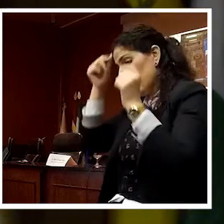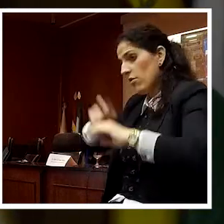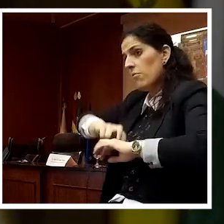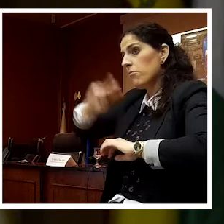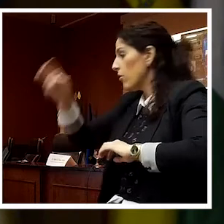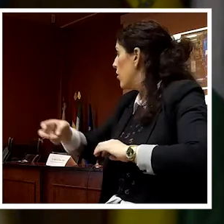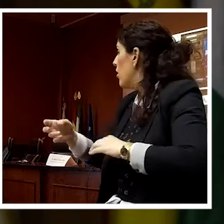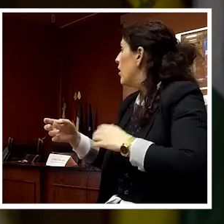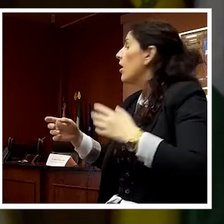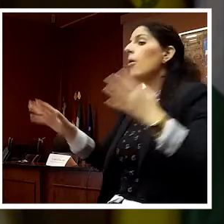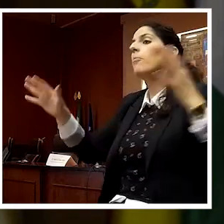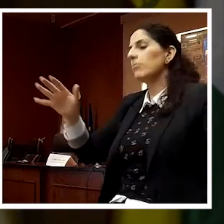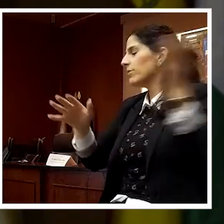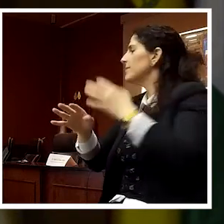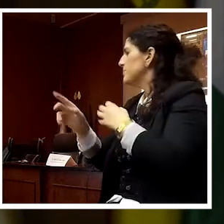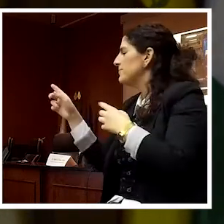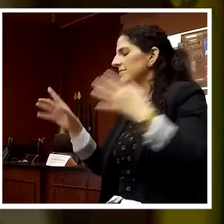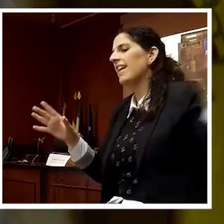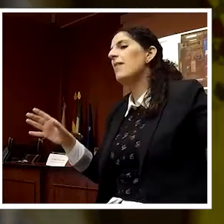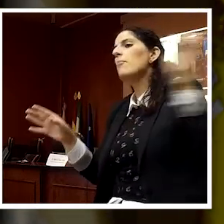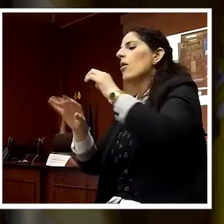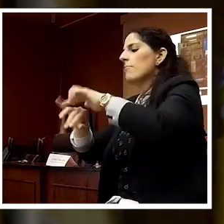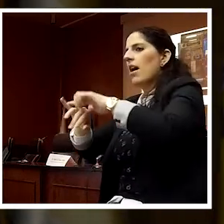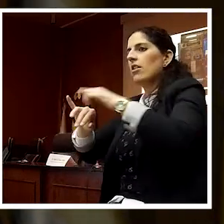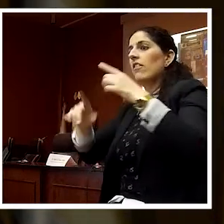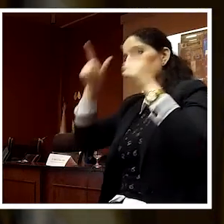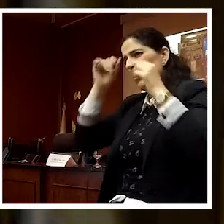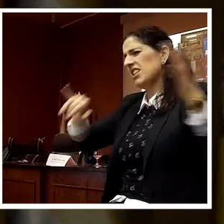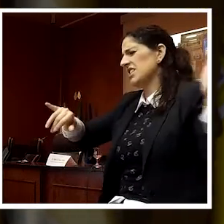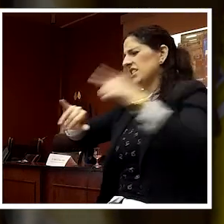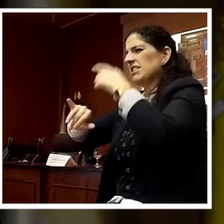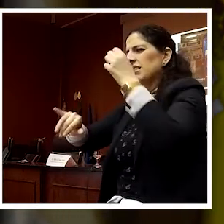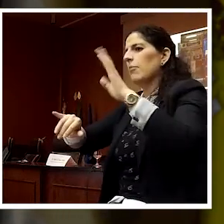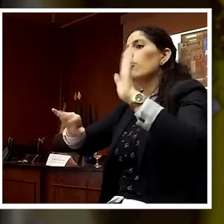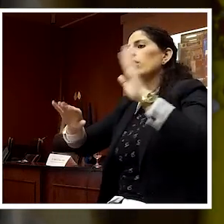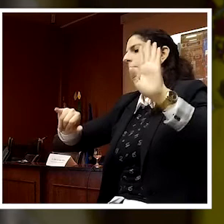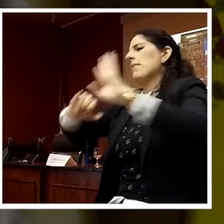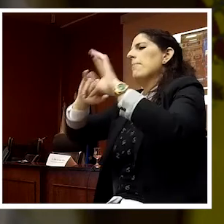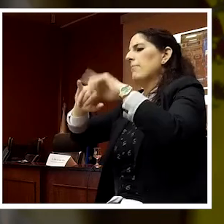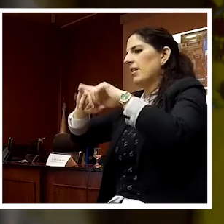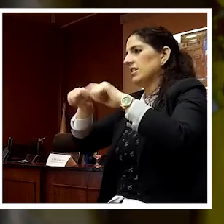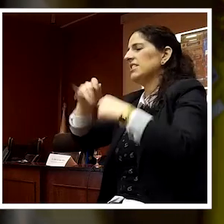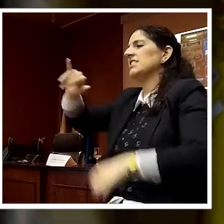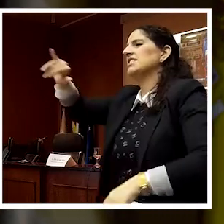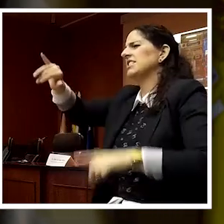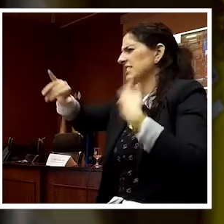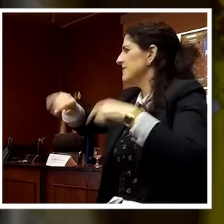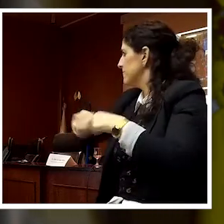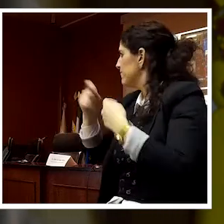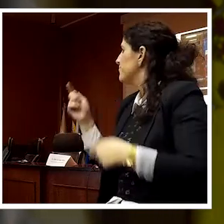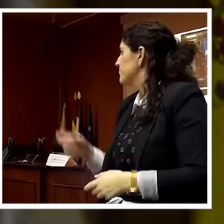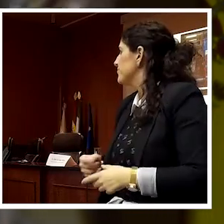prisas cerró la puerta y me pilló la mano, ¿vale? Entonces este dedo me lo machacó y me quedé allí, vaya,